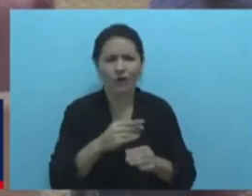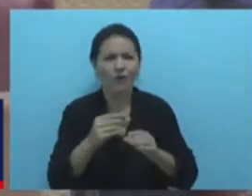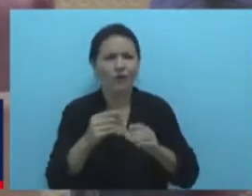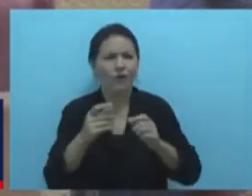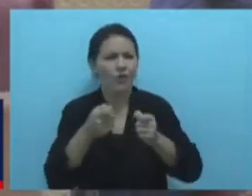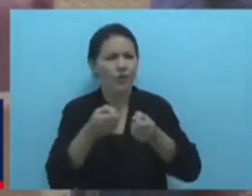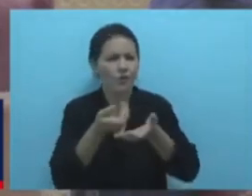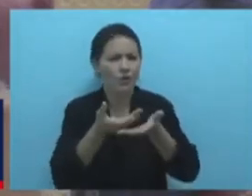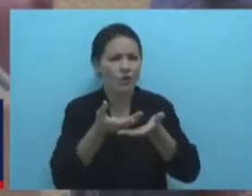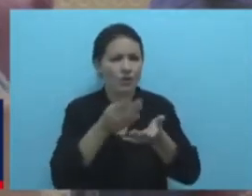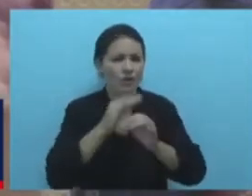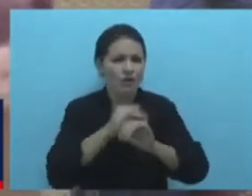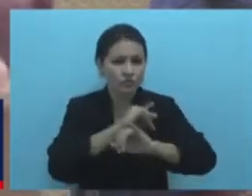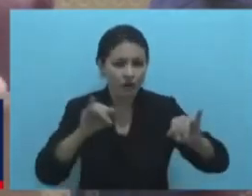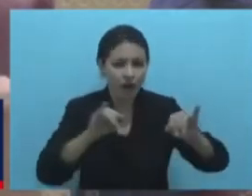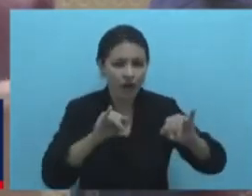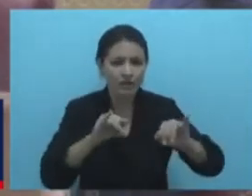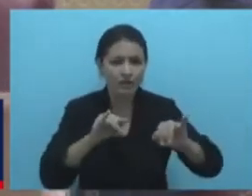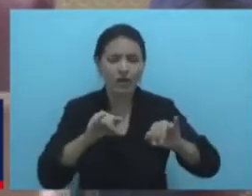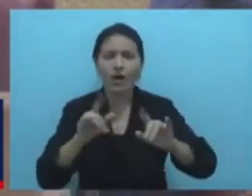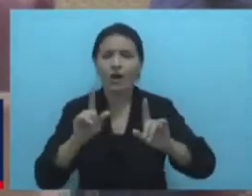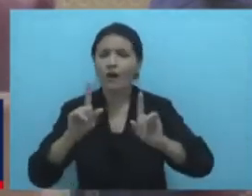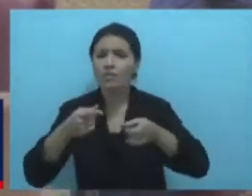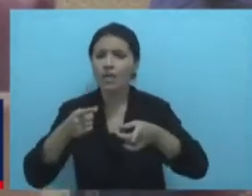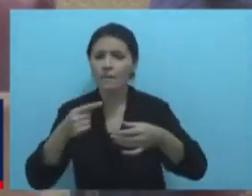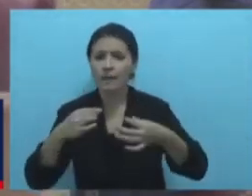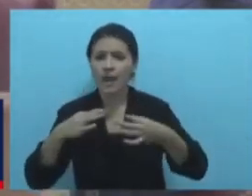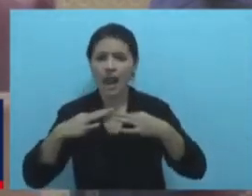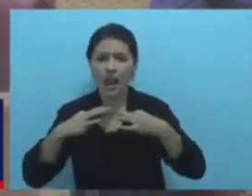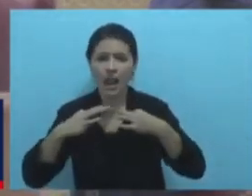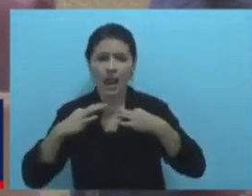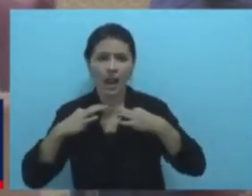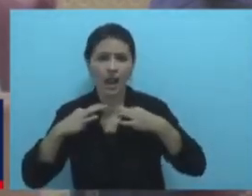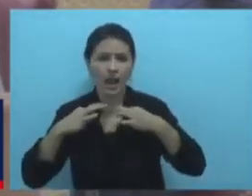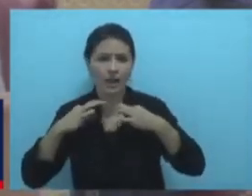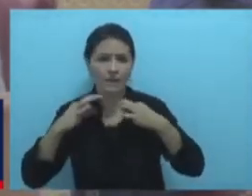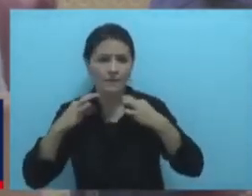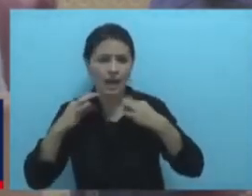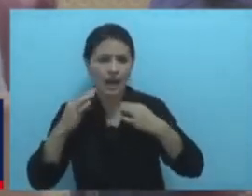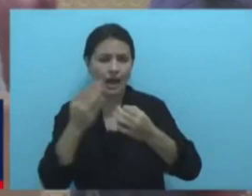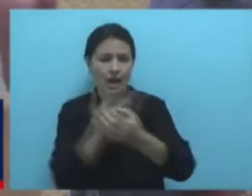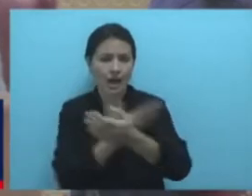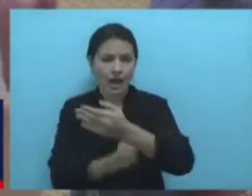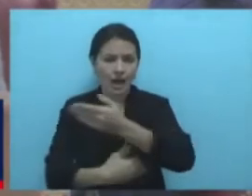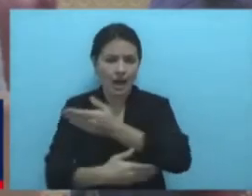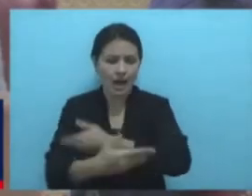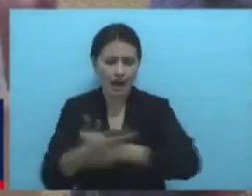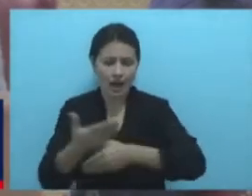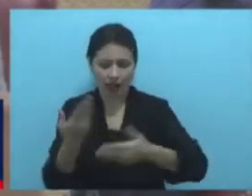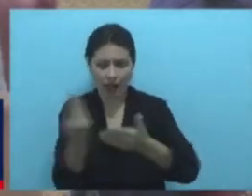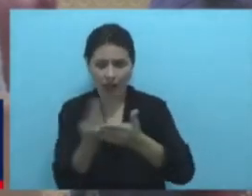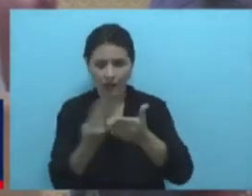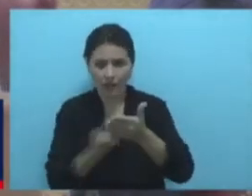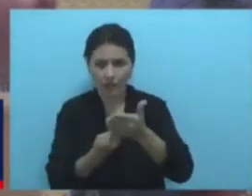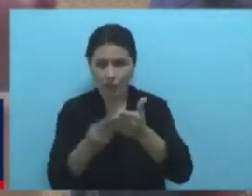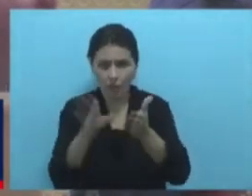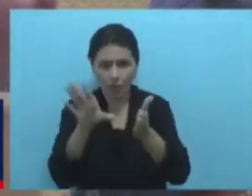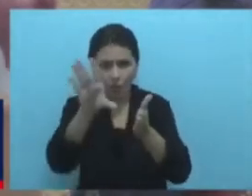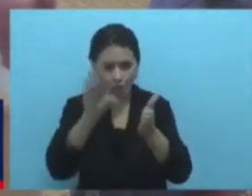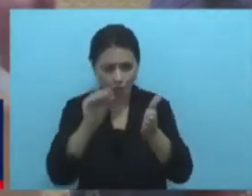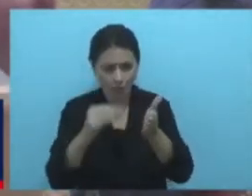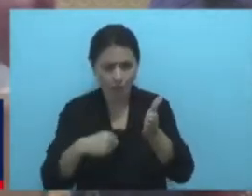ese Hermosísimo dibujo de una categoría de cómics internacional que estaba dentro de la propia